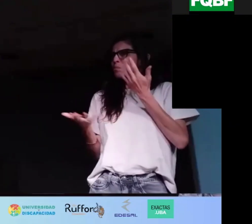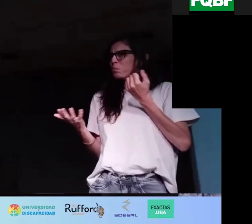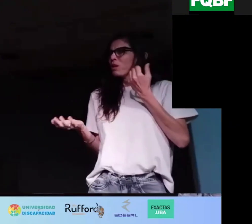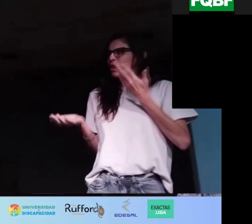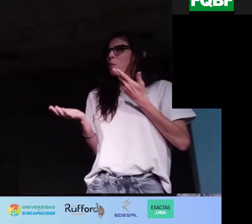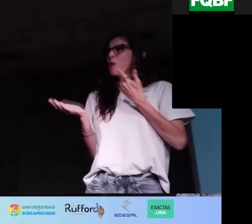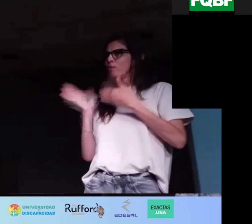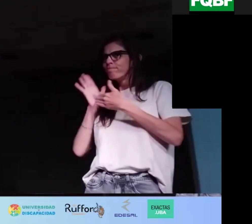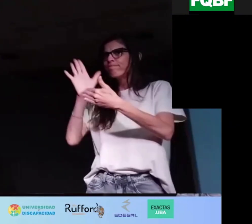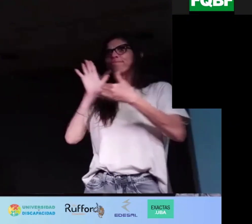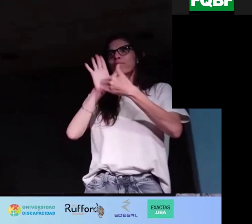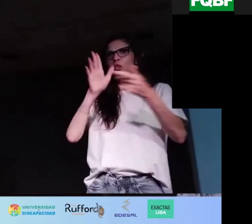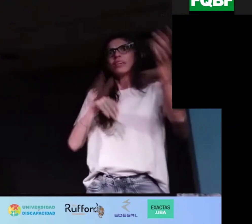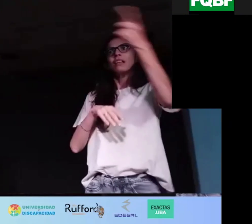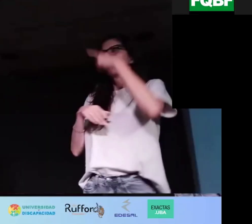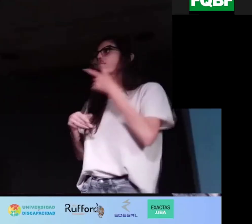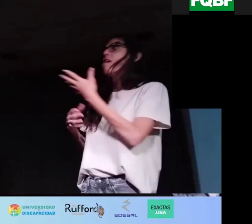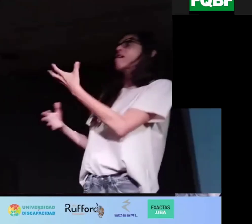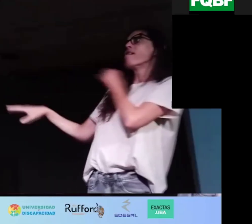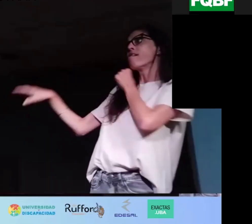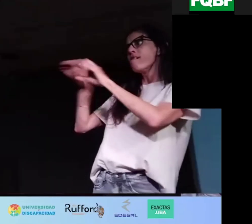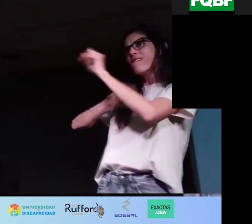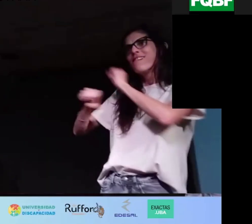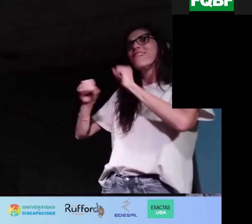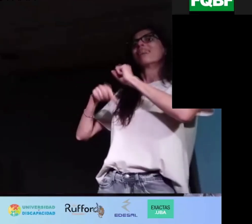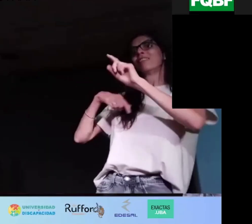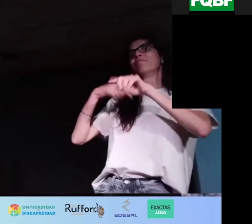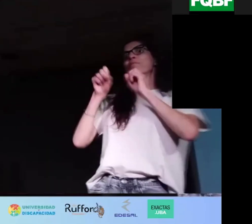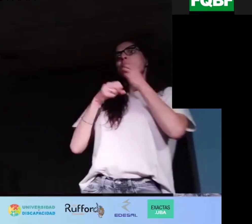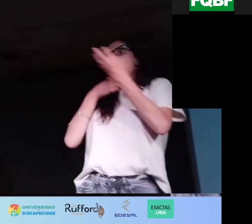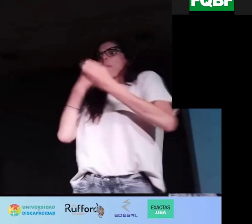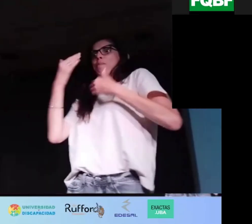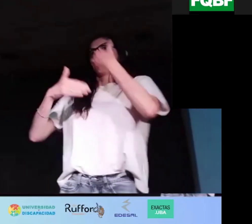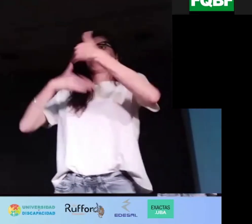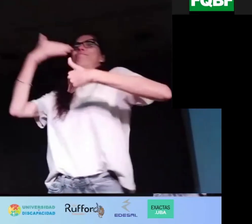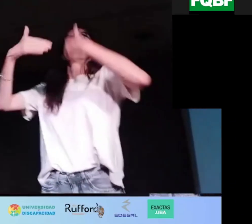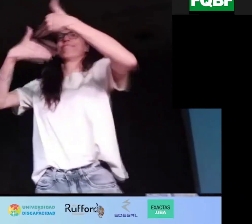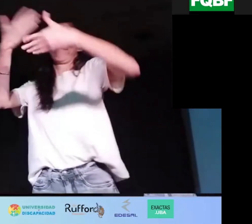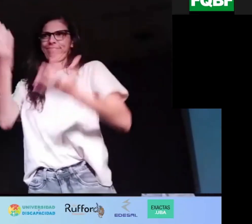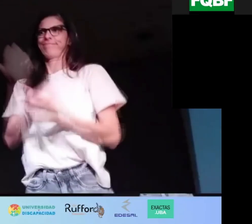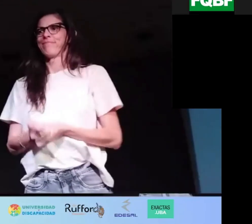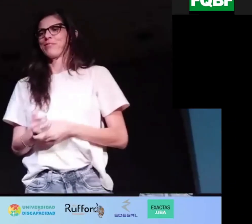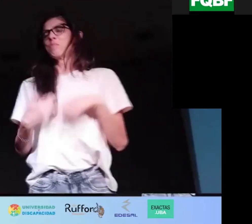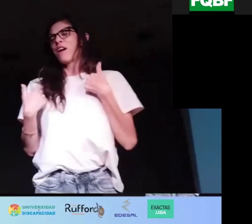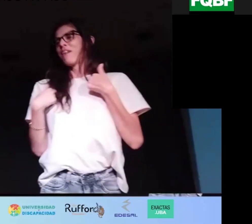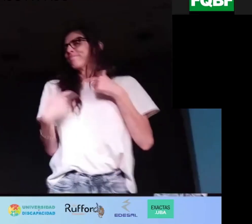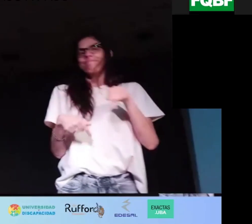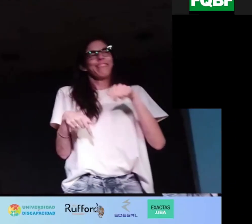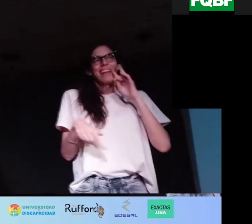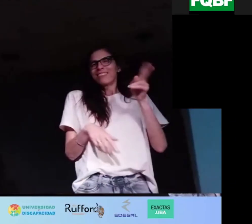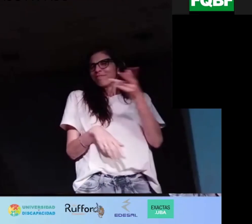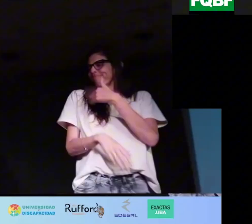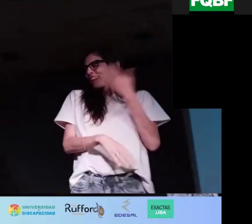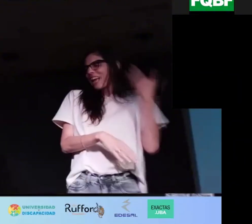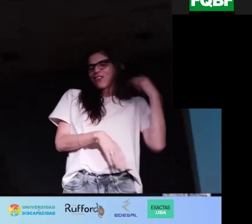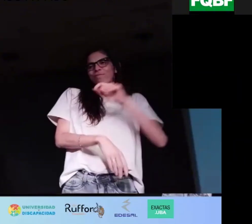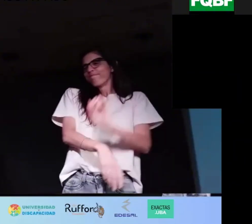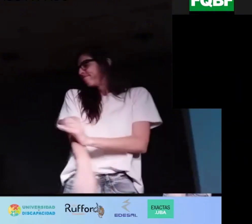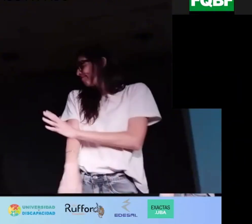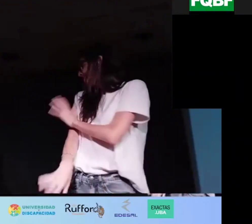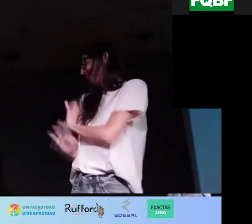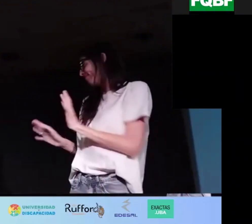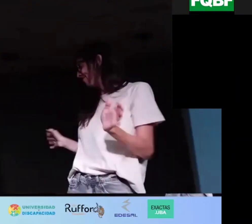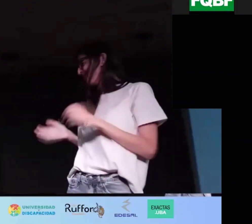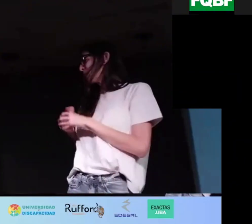diferentes personas o organizaciones y trabajar en equipo o venir y mostrar lo que están haciendo es suficiente para que podamos